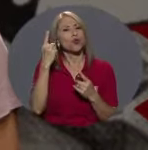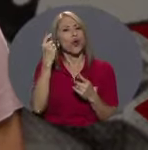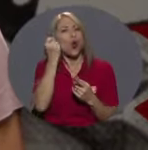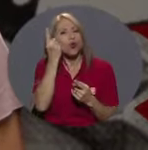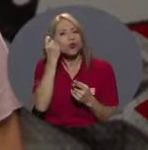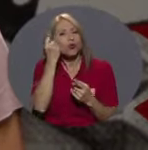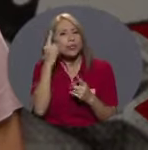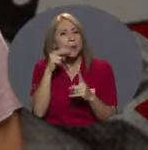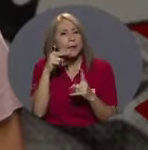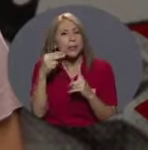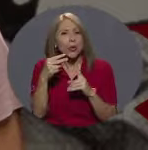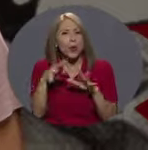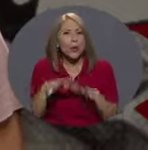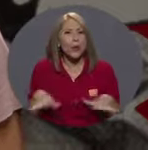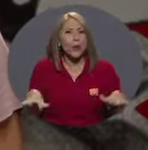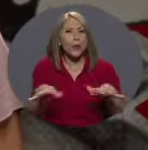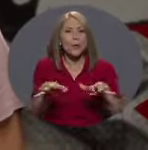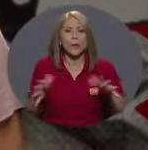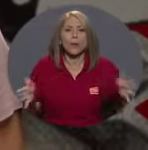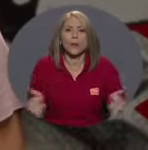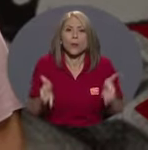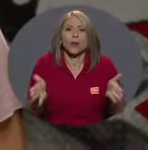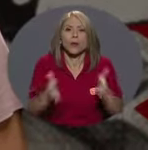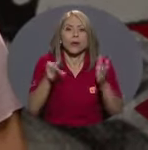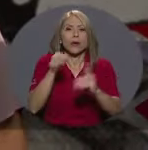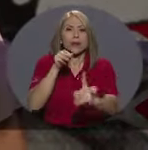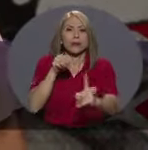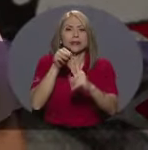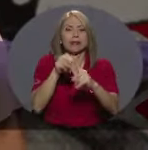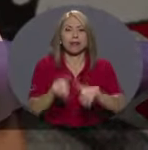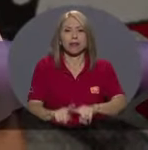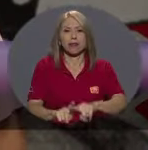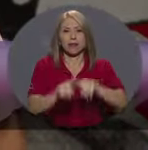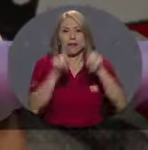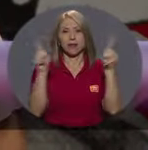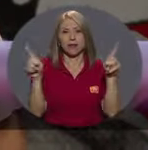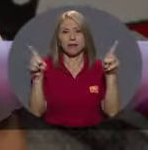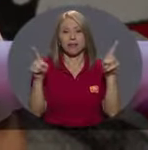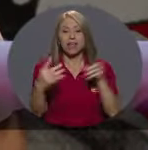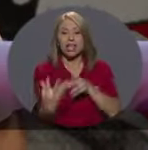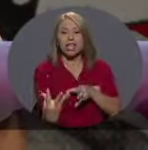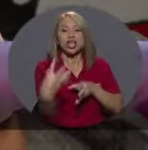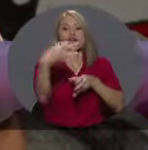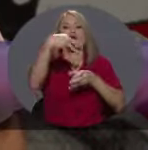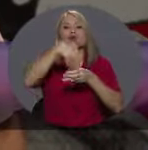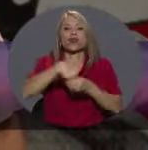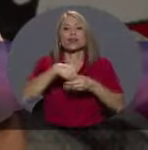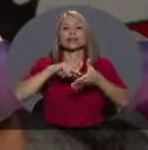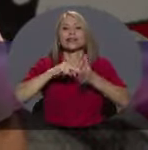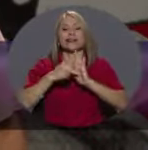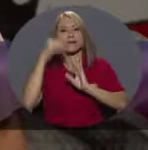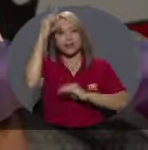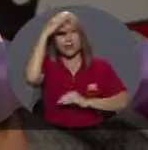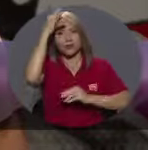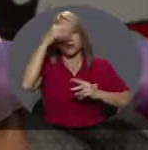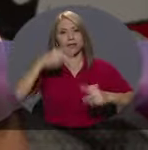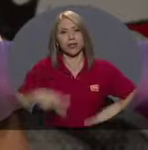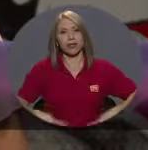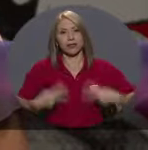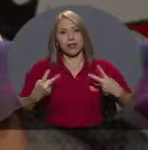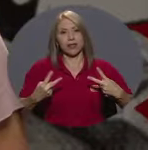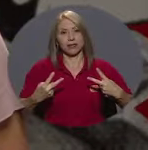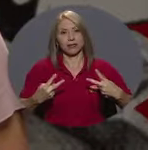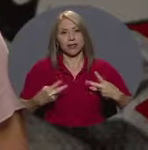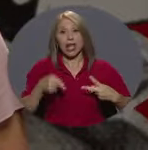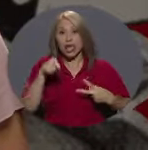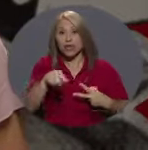yo, para promover un mensaje diferente y promover la inclusión como una filosofía de vida, porque al